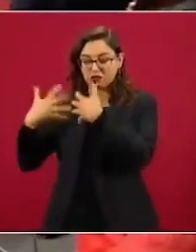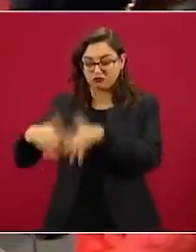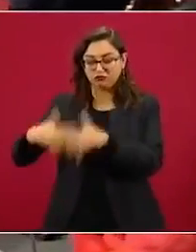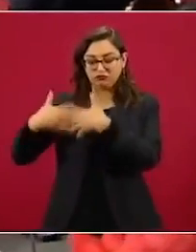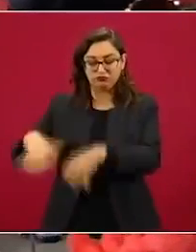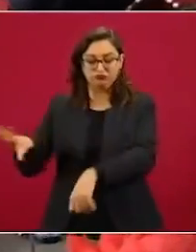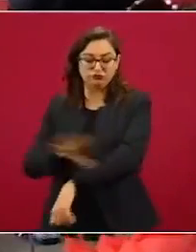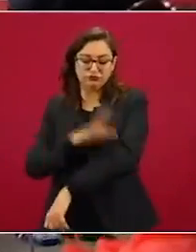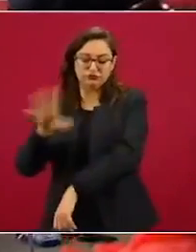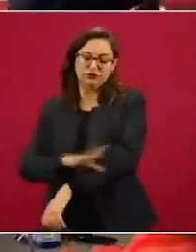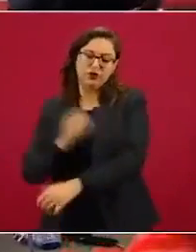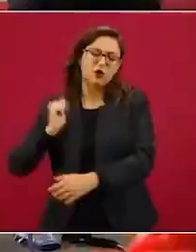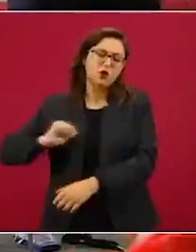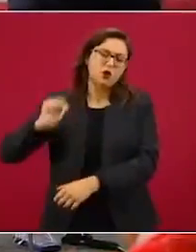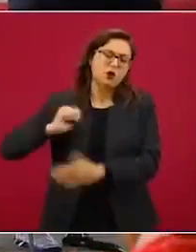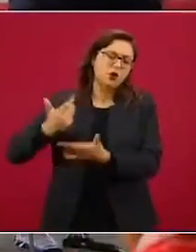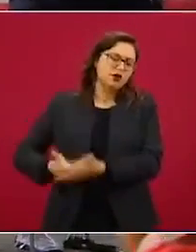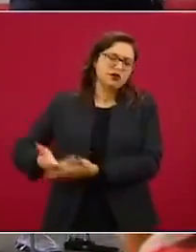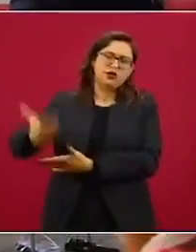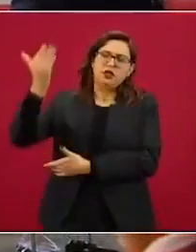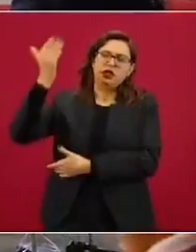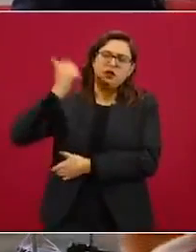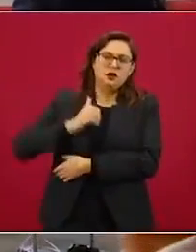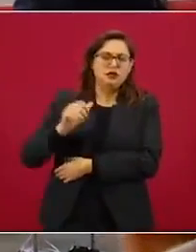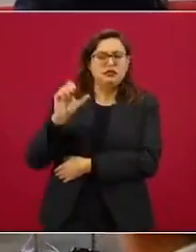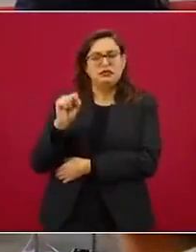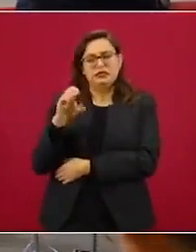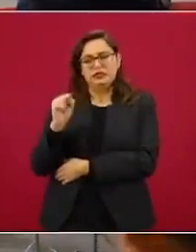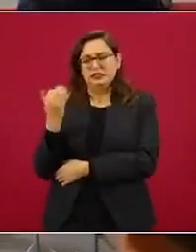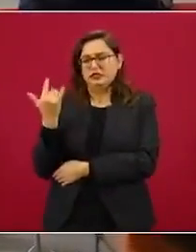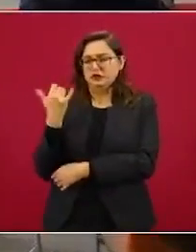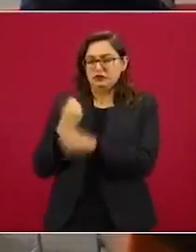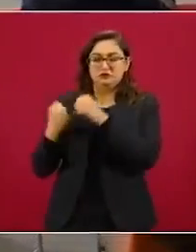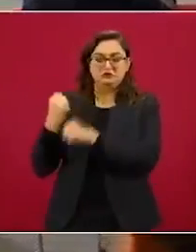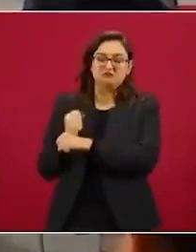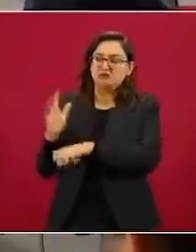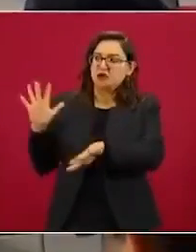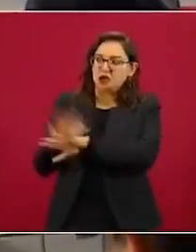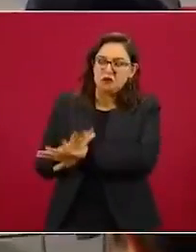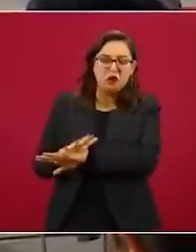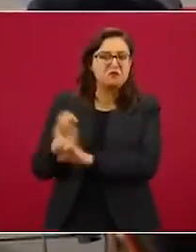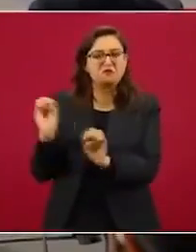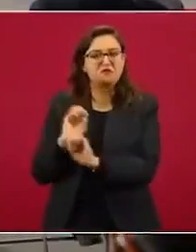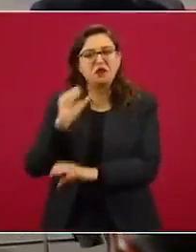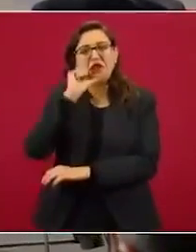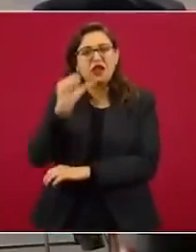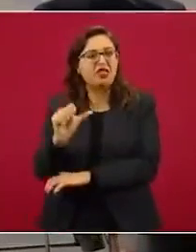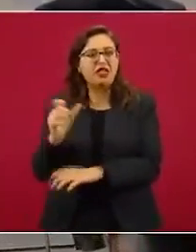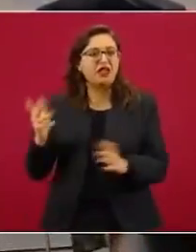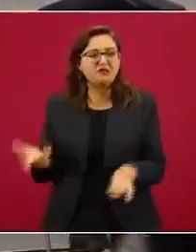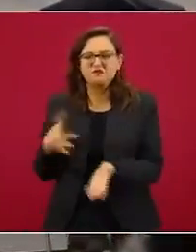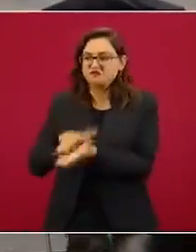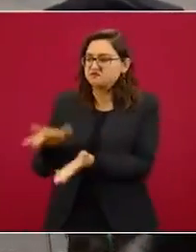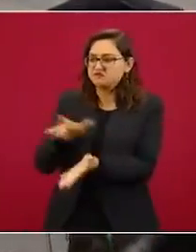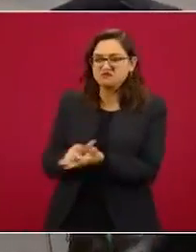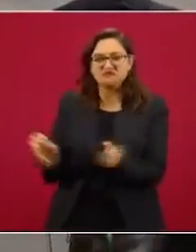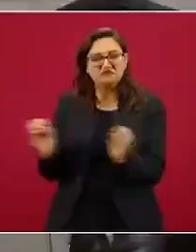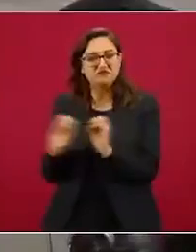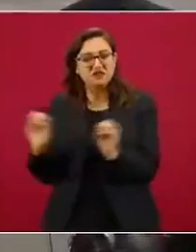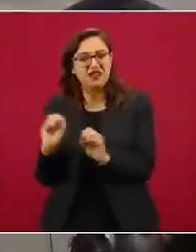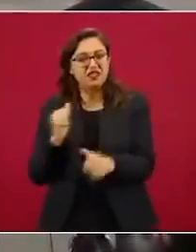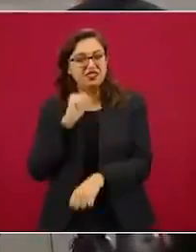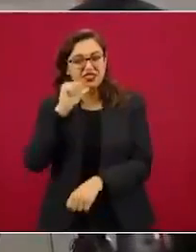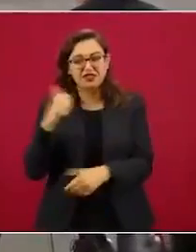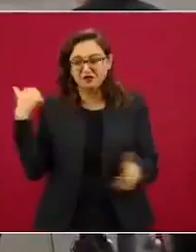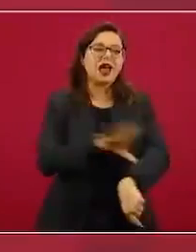llevan 30, 40, 50 años, ¿no? Y no las renovaron porque el propósito era acabar con la Comisión Federal